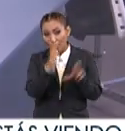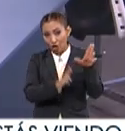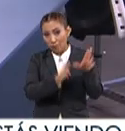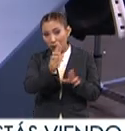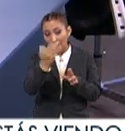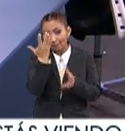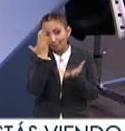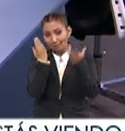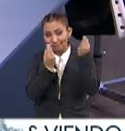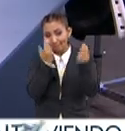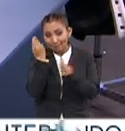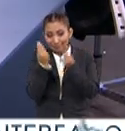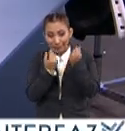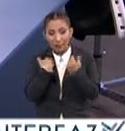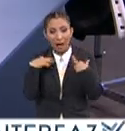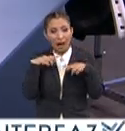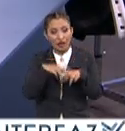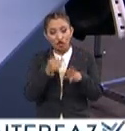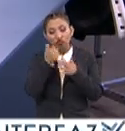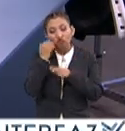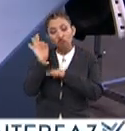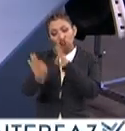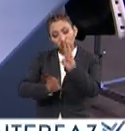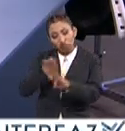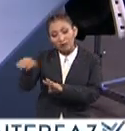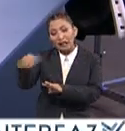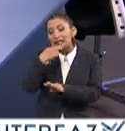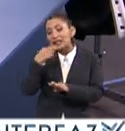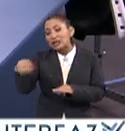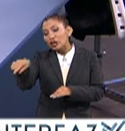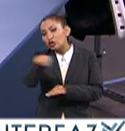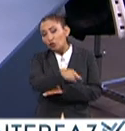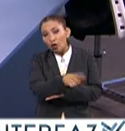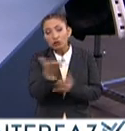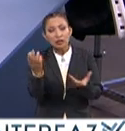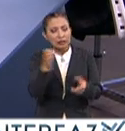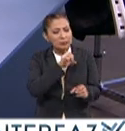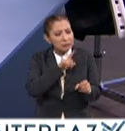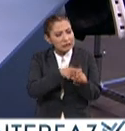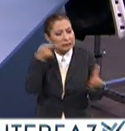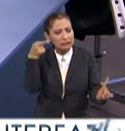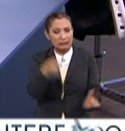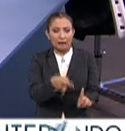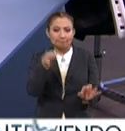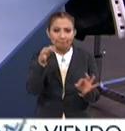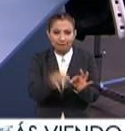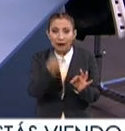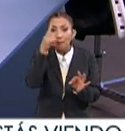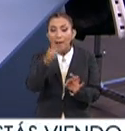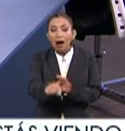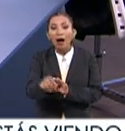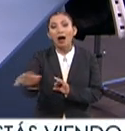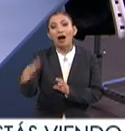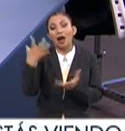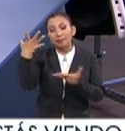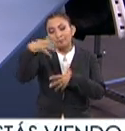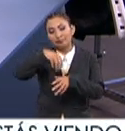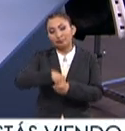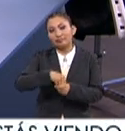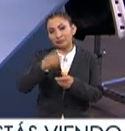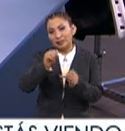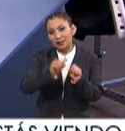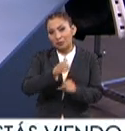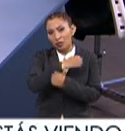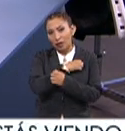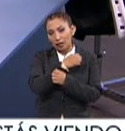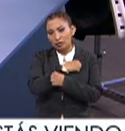se forman a los maestros que atienden a los niños que tienen necesidades muy específicas y especiales para poder incluirlos en nuestro